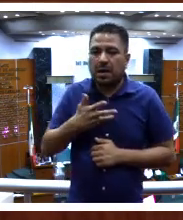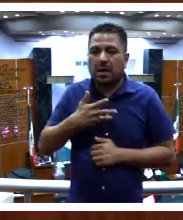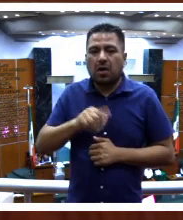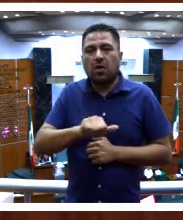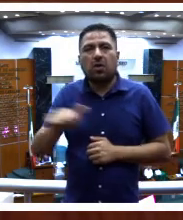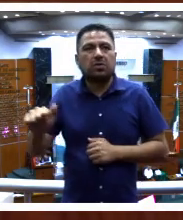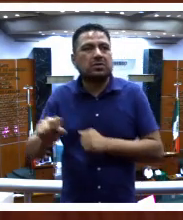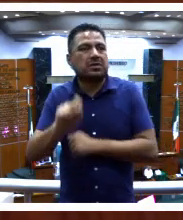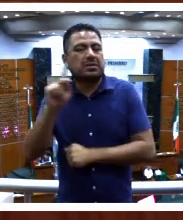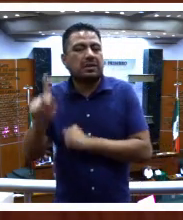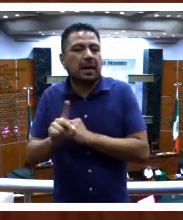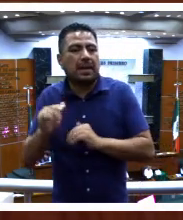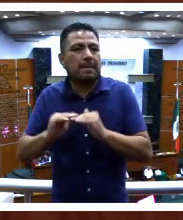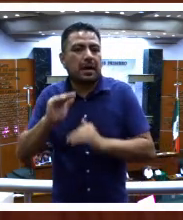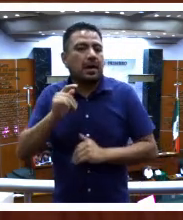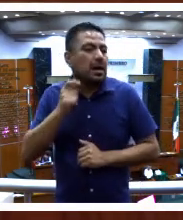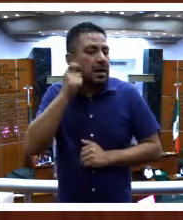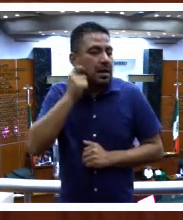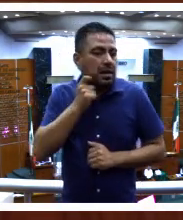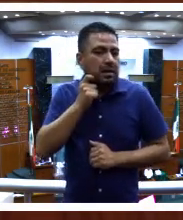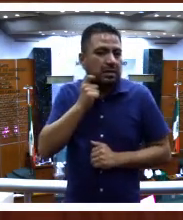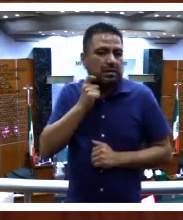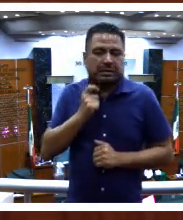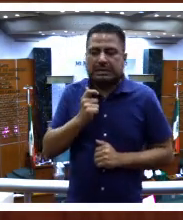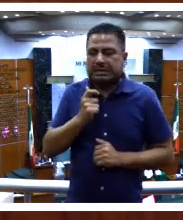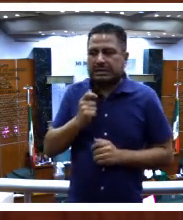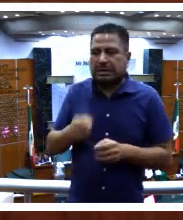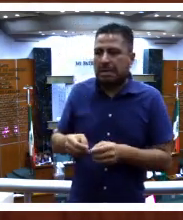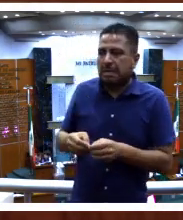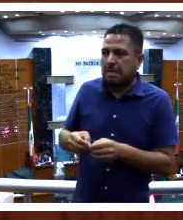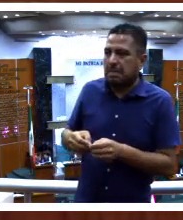otros países y Guerrero los desaprovecha.